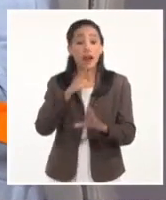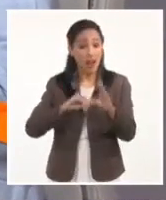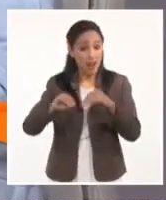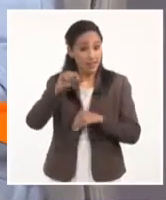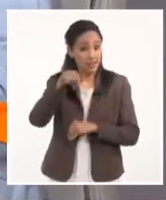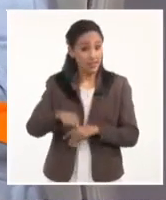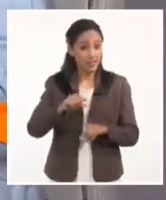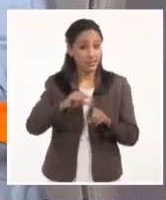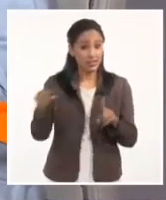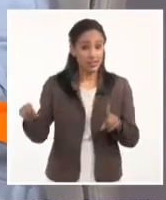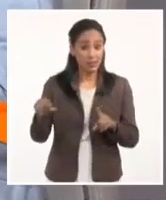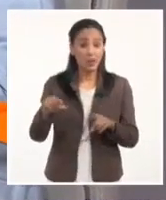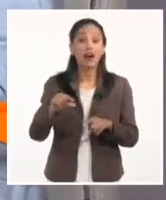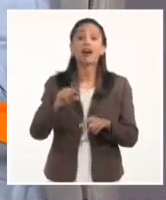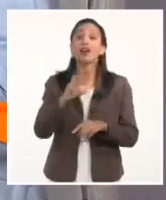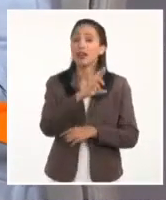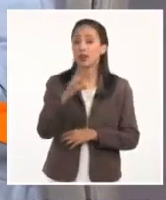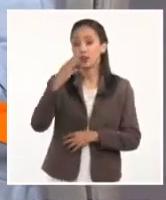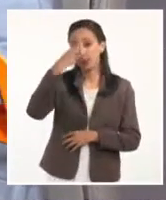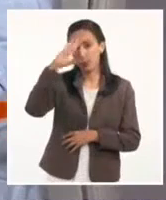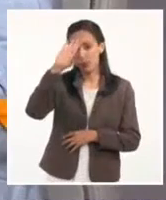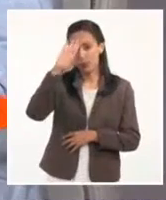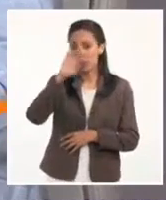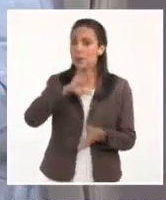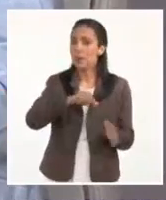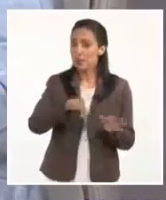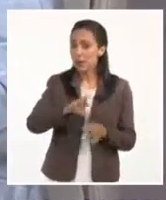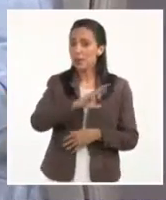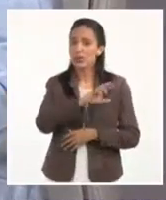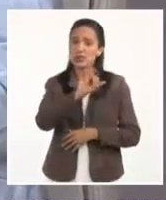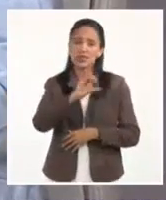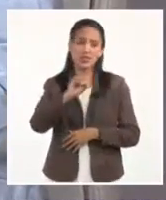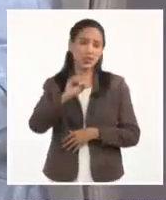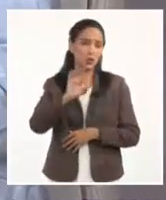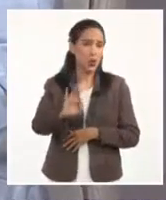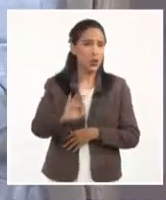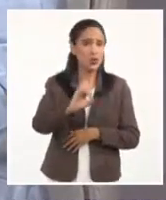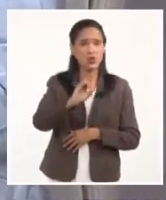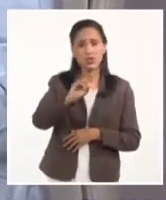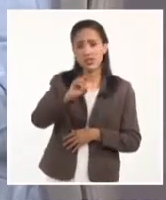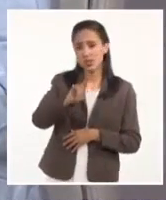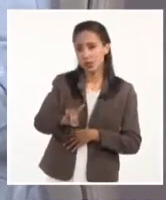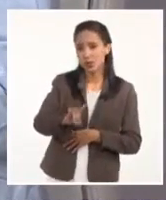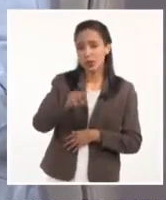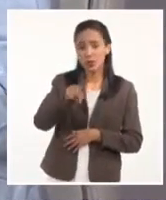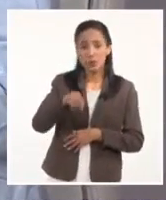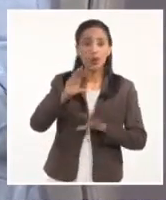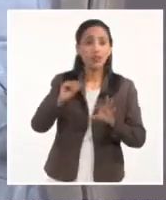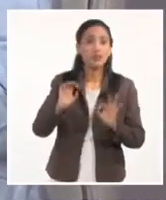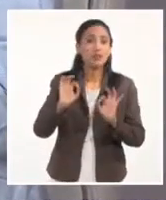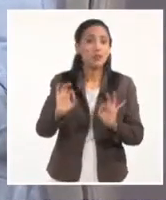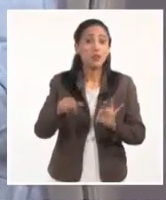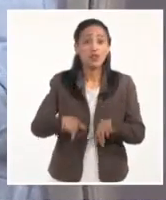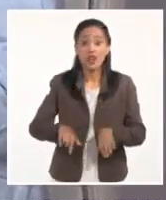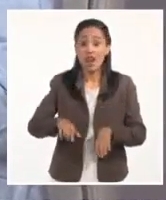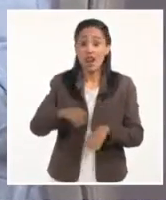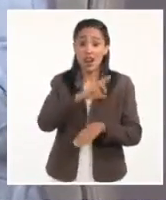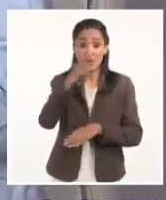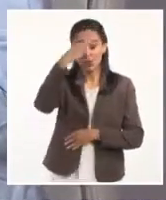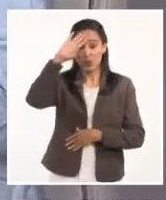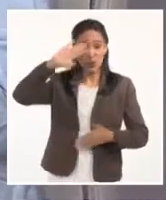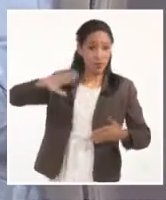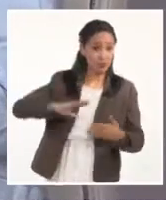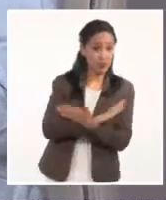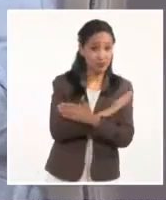más o menos la vez 608 609 ellos hacen las maletas porque esto se va a caer y ocurrió cuando